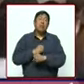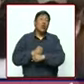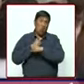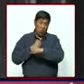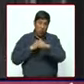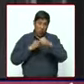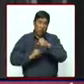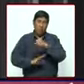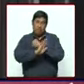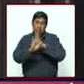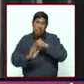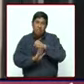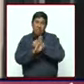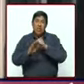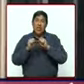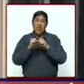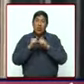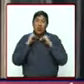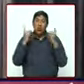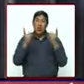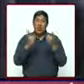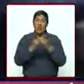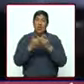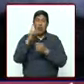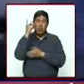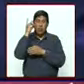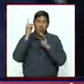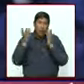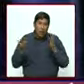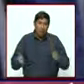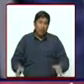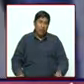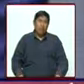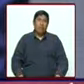la defensa de la sociedad.